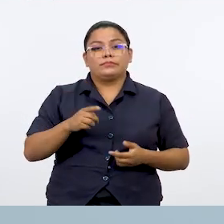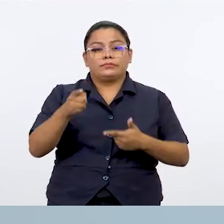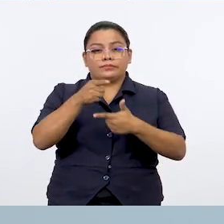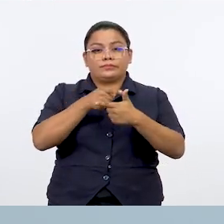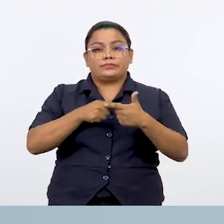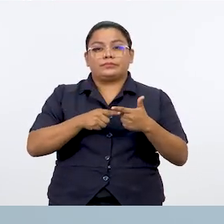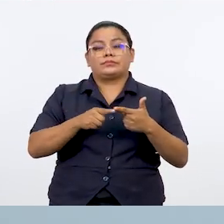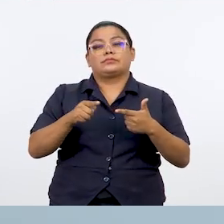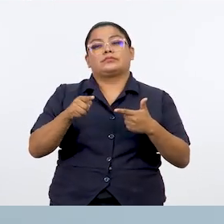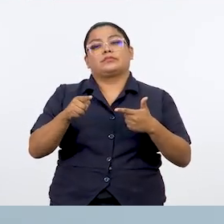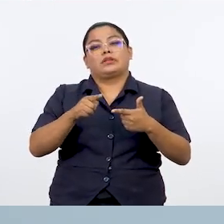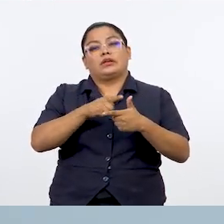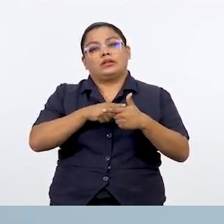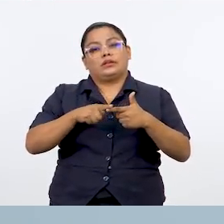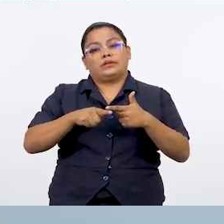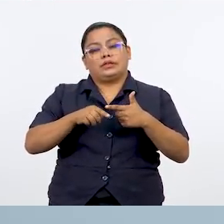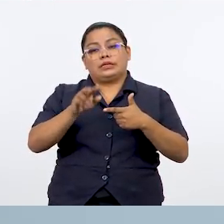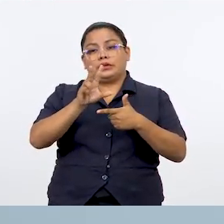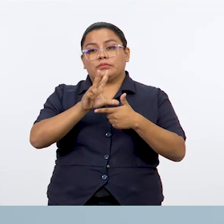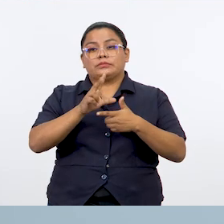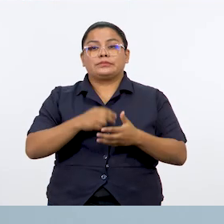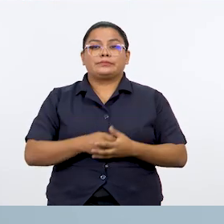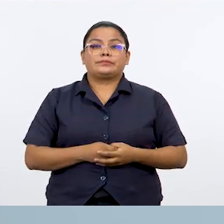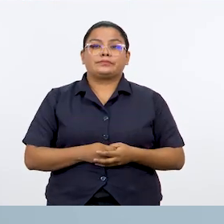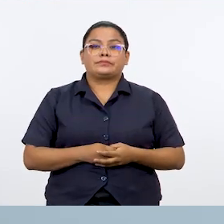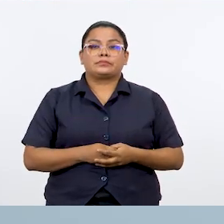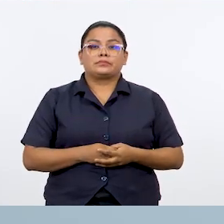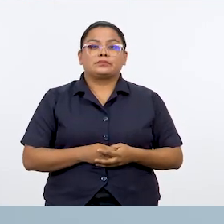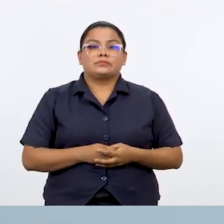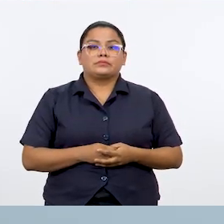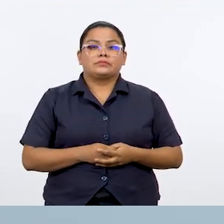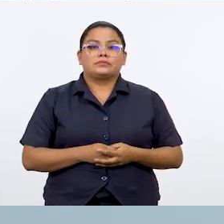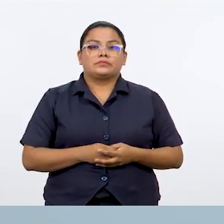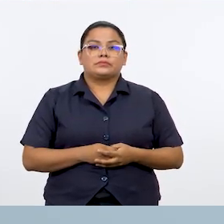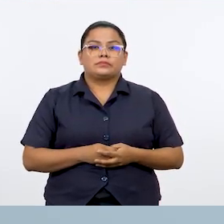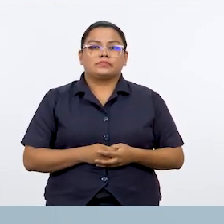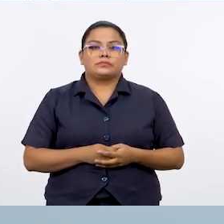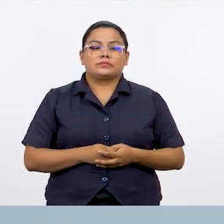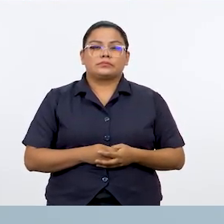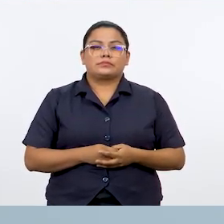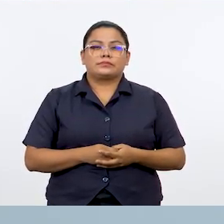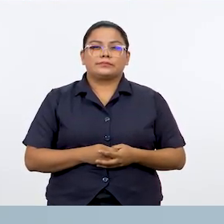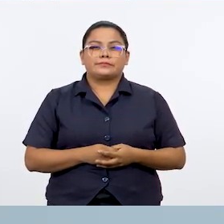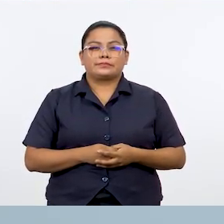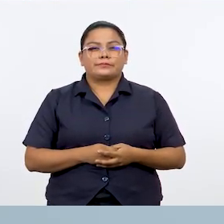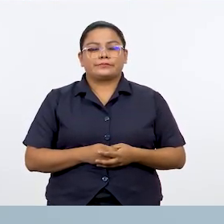dividiríamos entre 3.